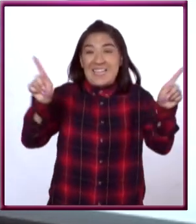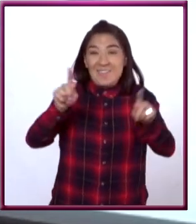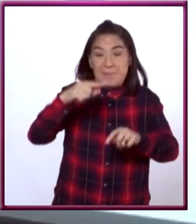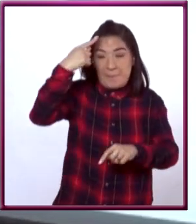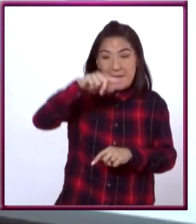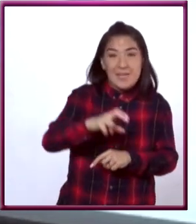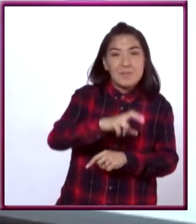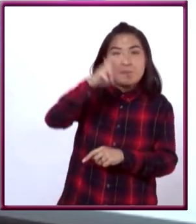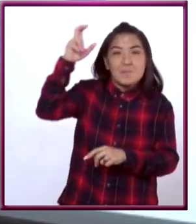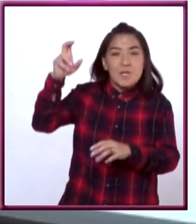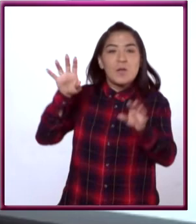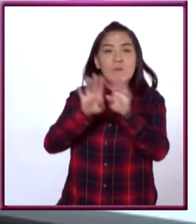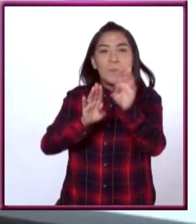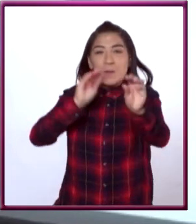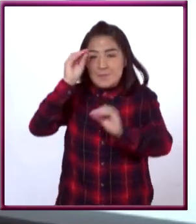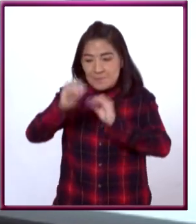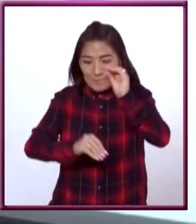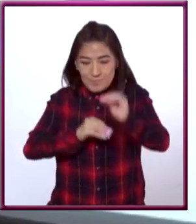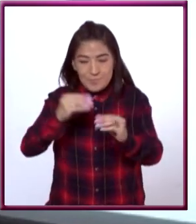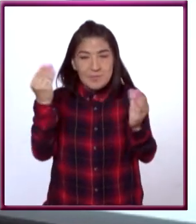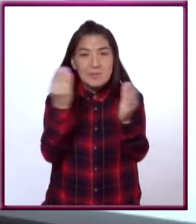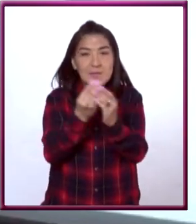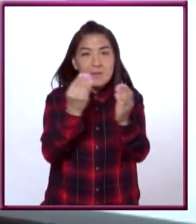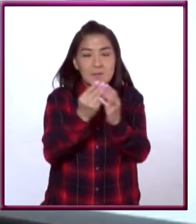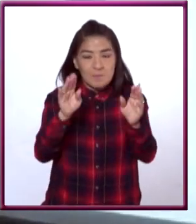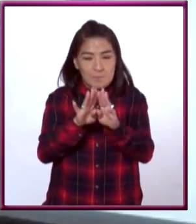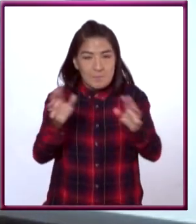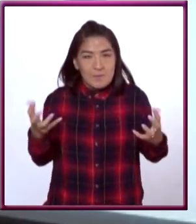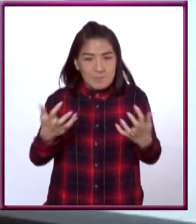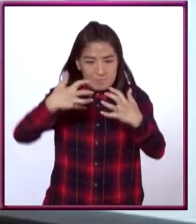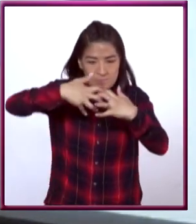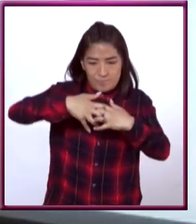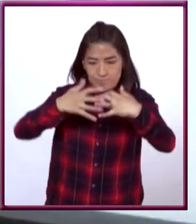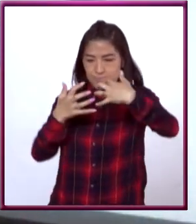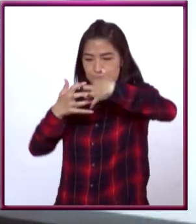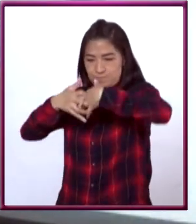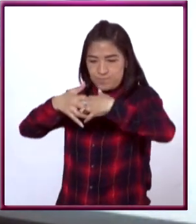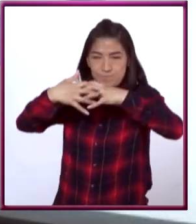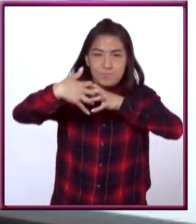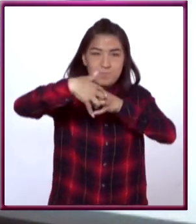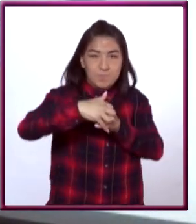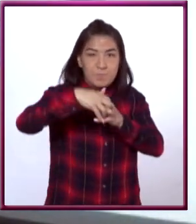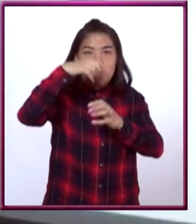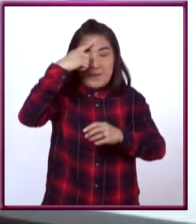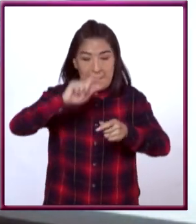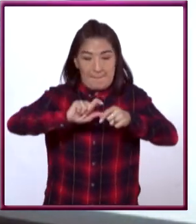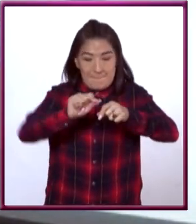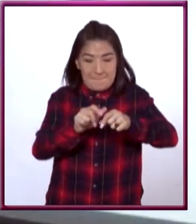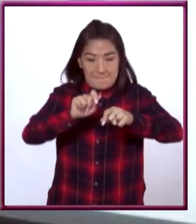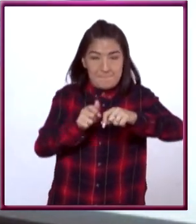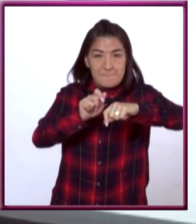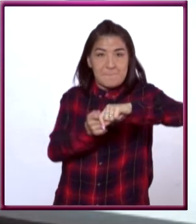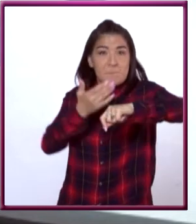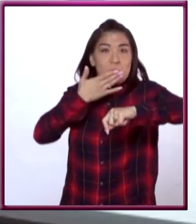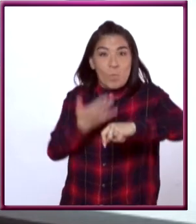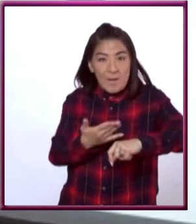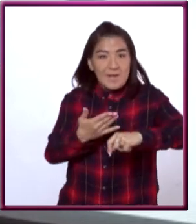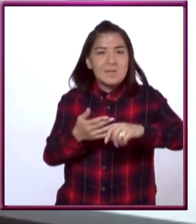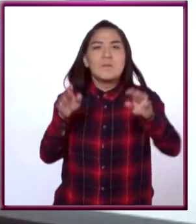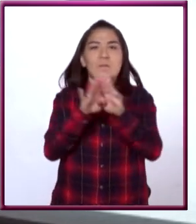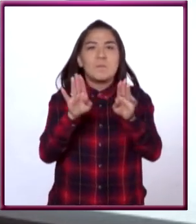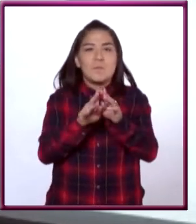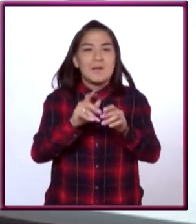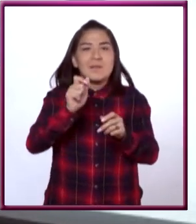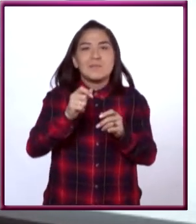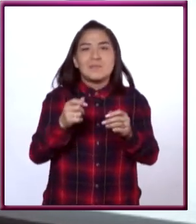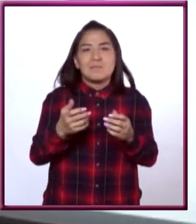muy relevante que todos los componentes embonen bien, con los ajustes de apriete adecuados. No es lo mismo